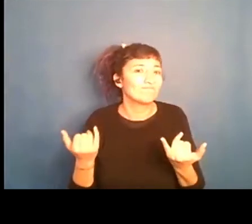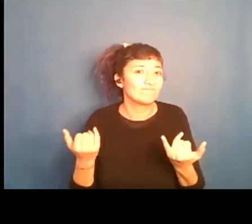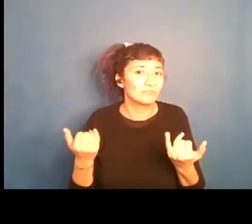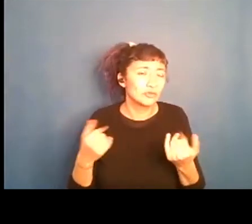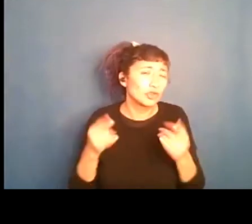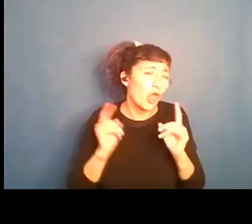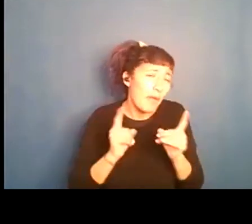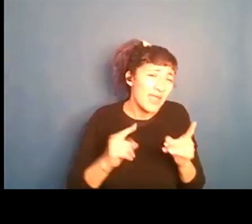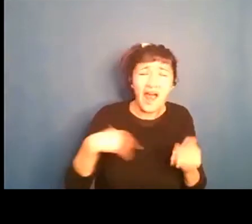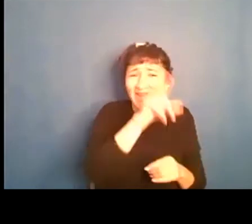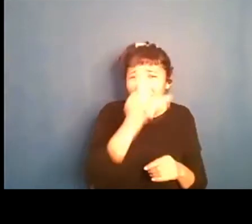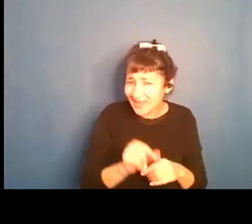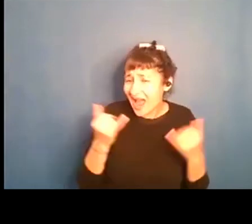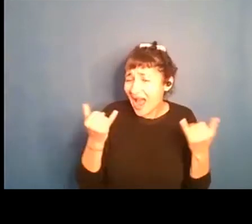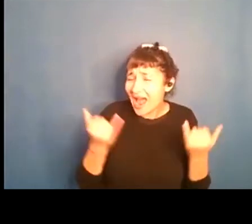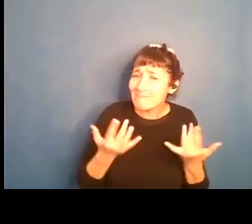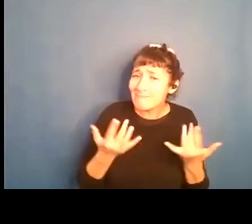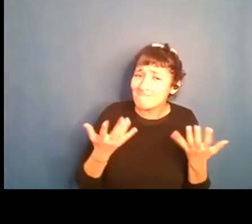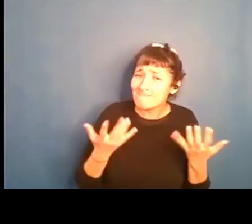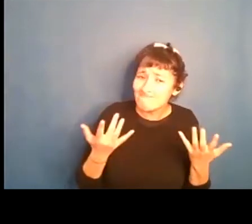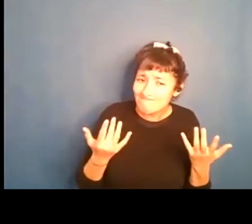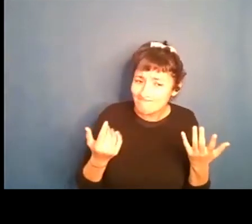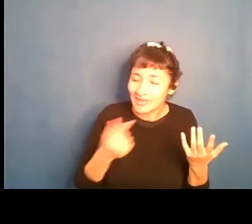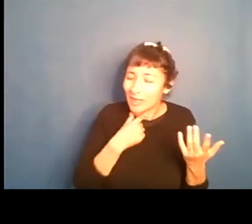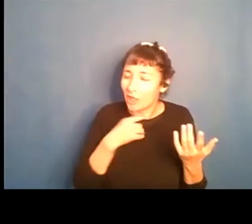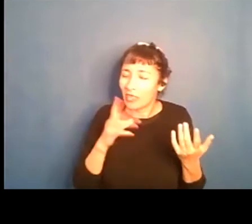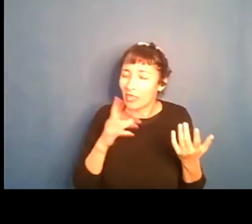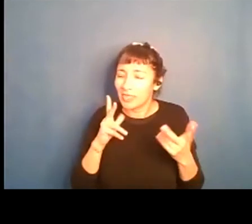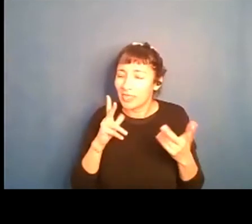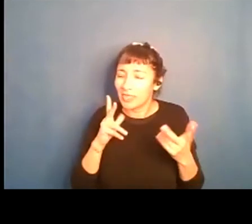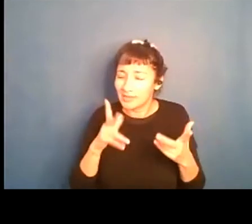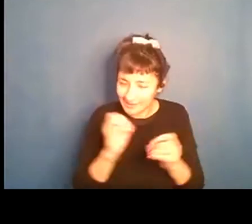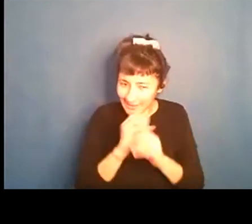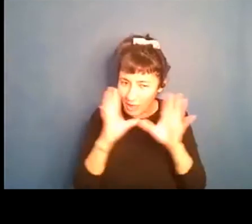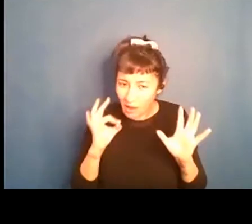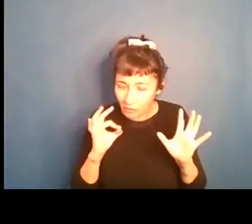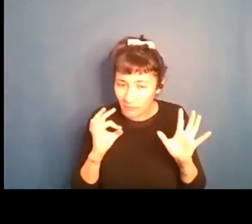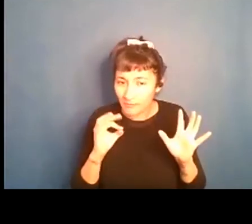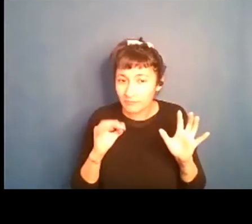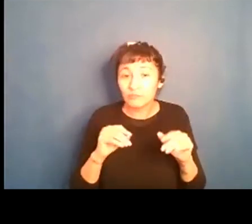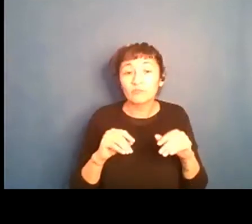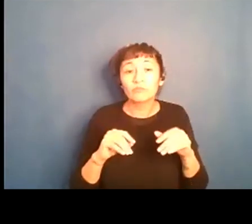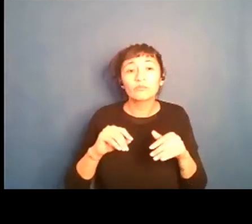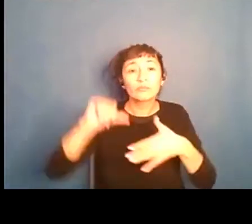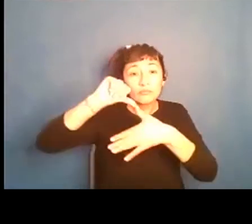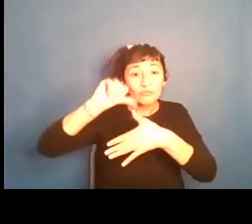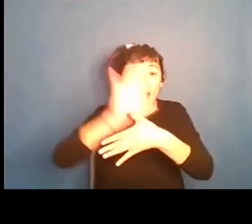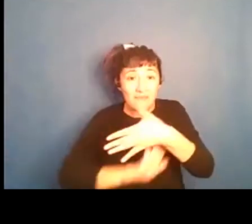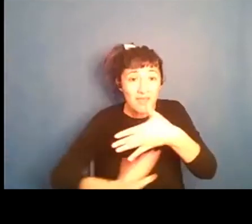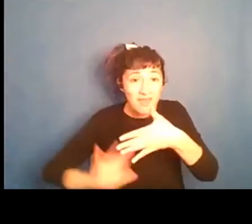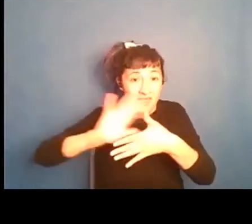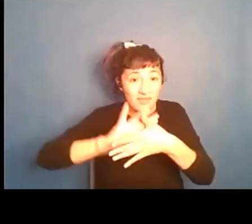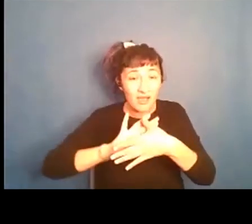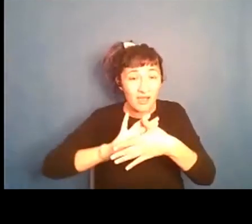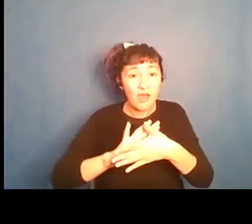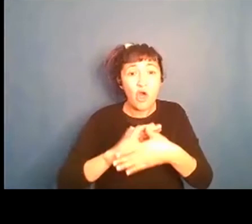Argentina que quiero acotar y aclarar. Sudamérica somos los únicos 2